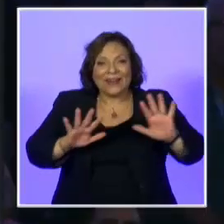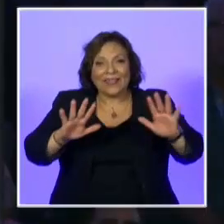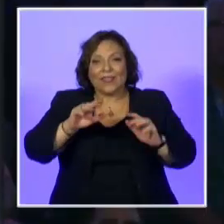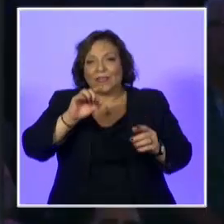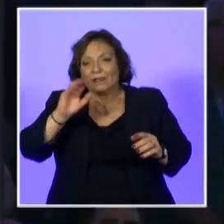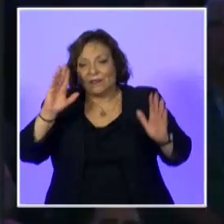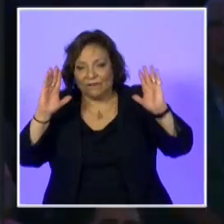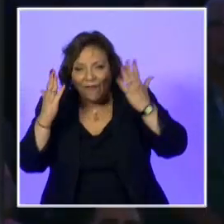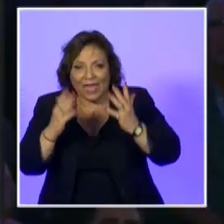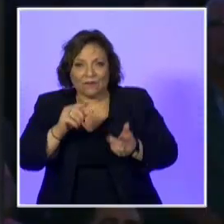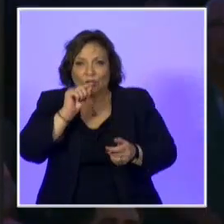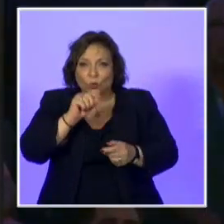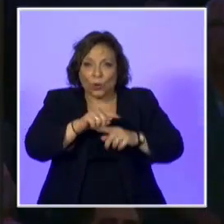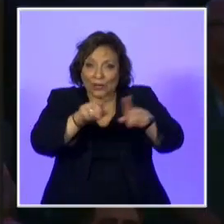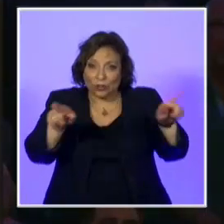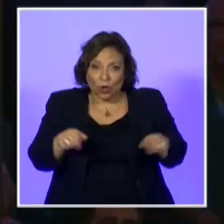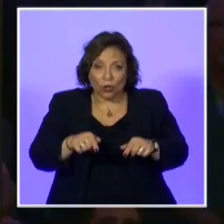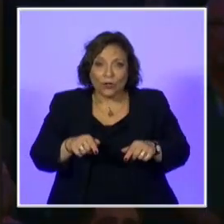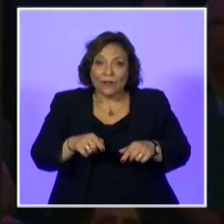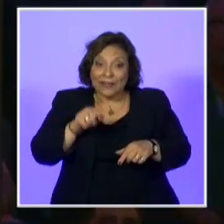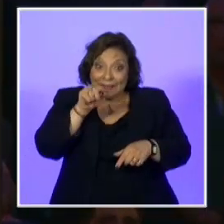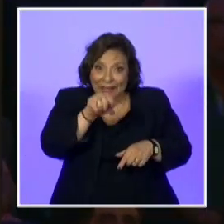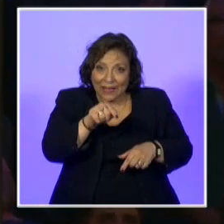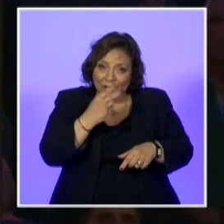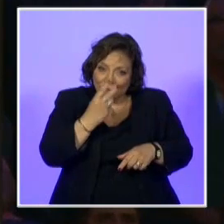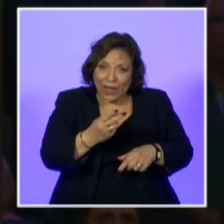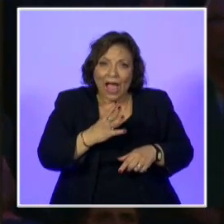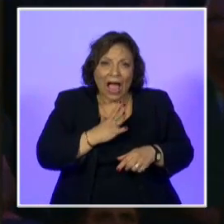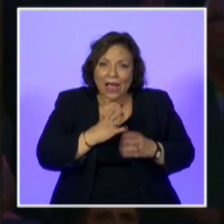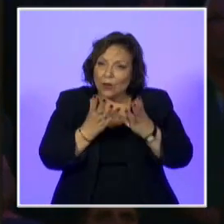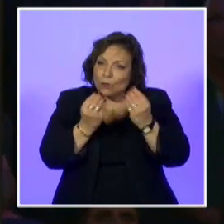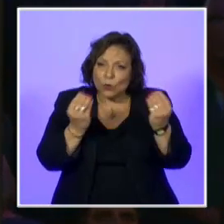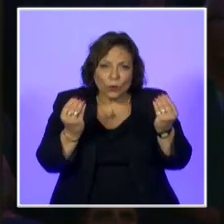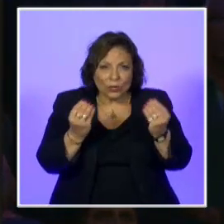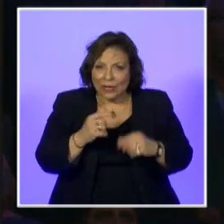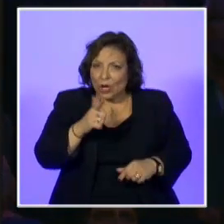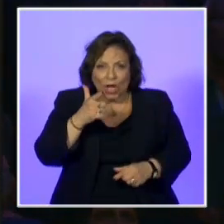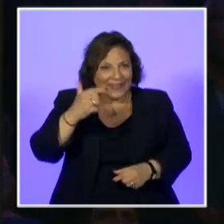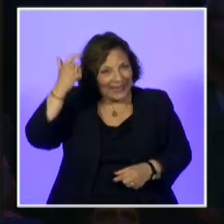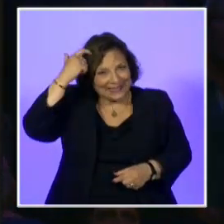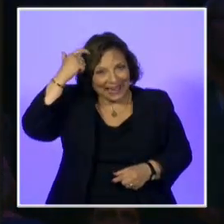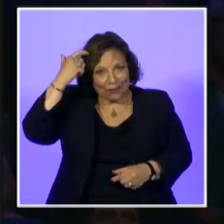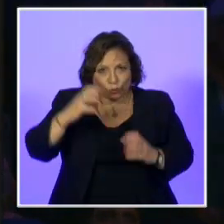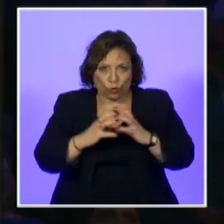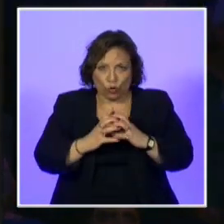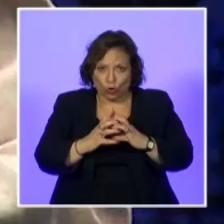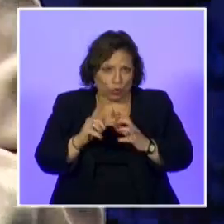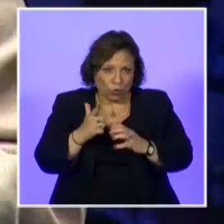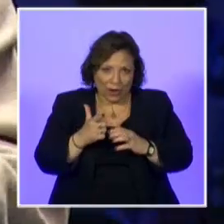sociales, porque en ellas hay una manga de descerebrados